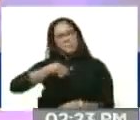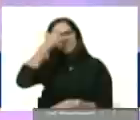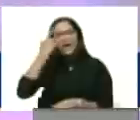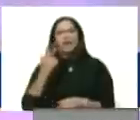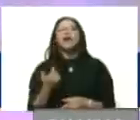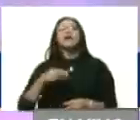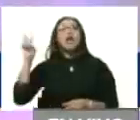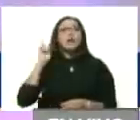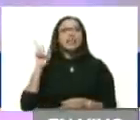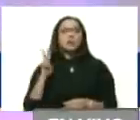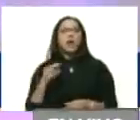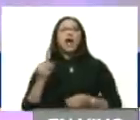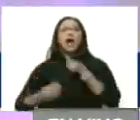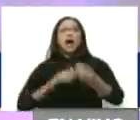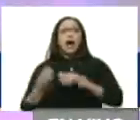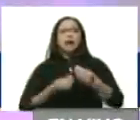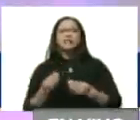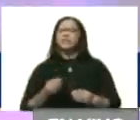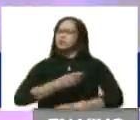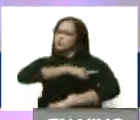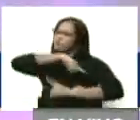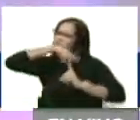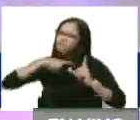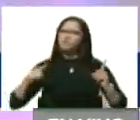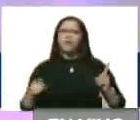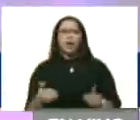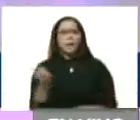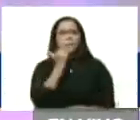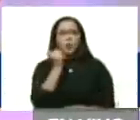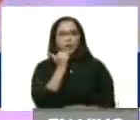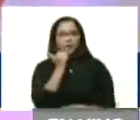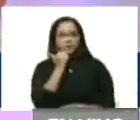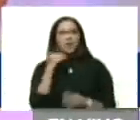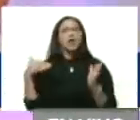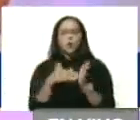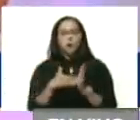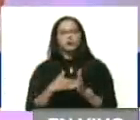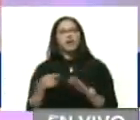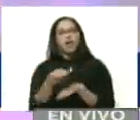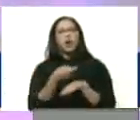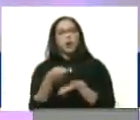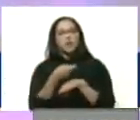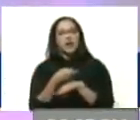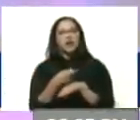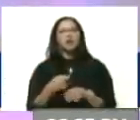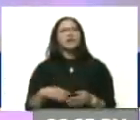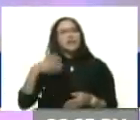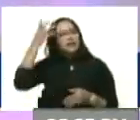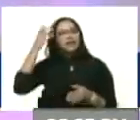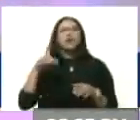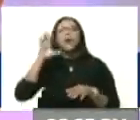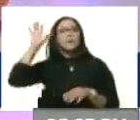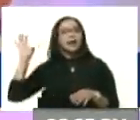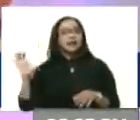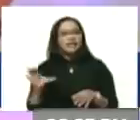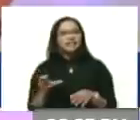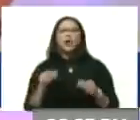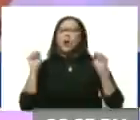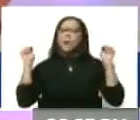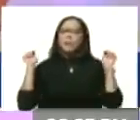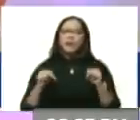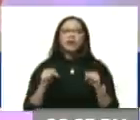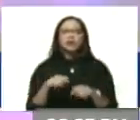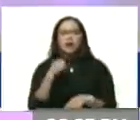Venezuela eleva su más enérgica protesta contra el gobierno del Reino de los Países Bajos por esta afrenta